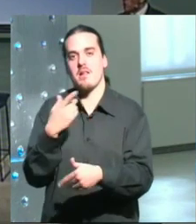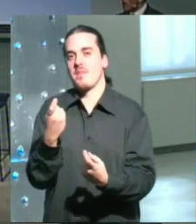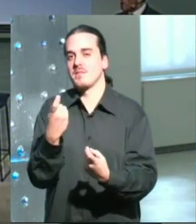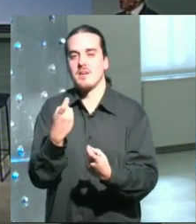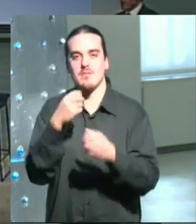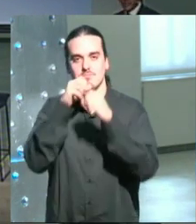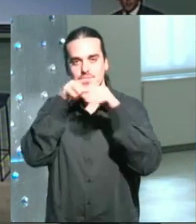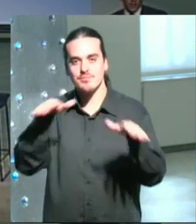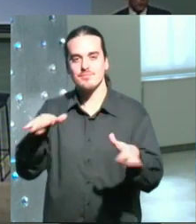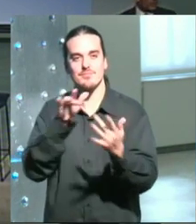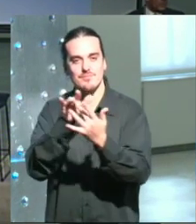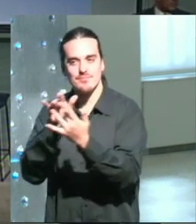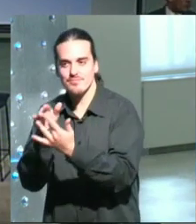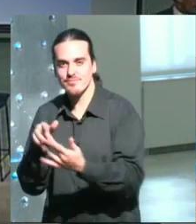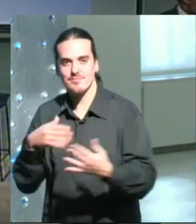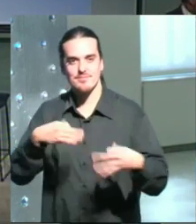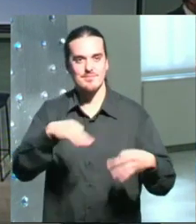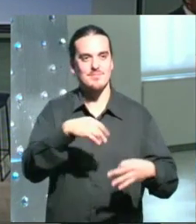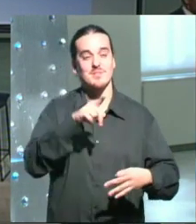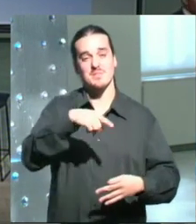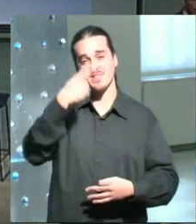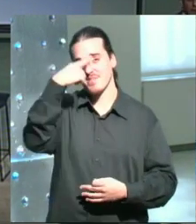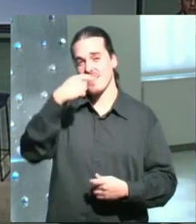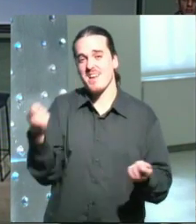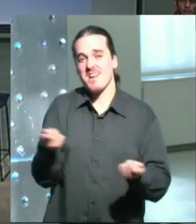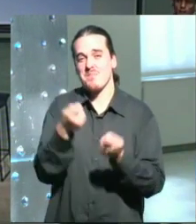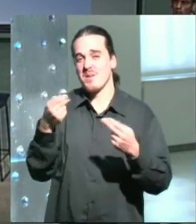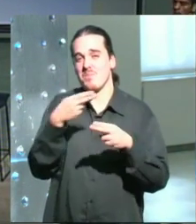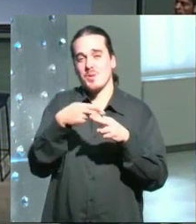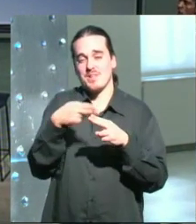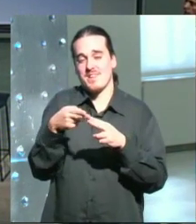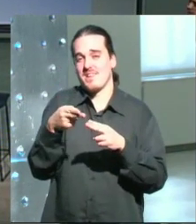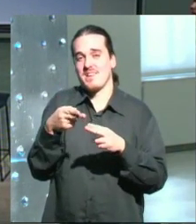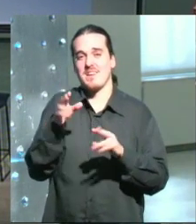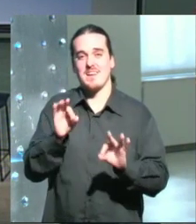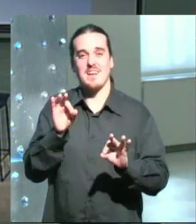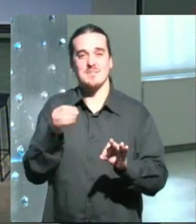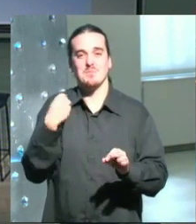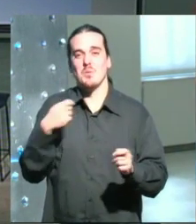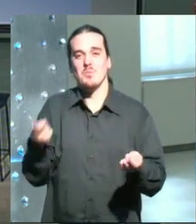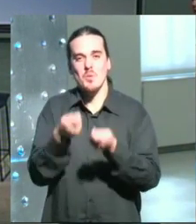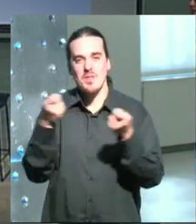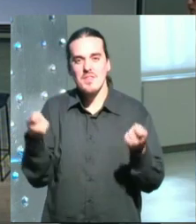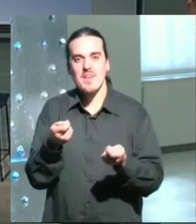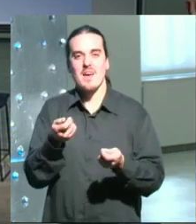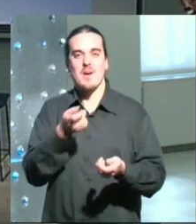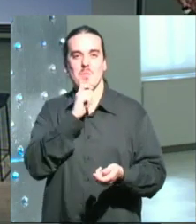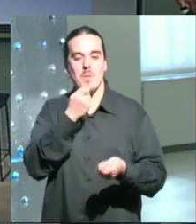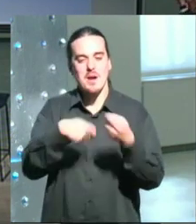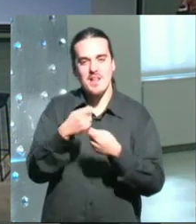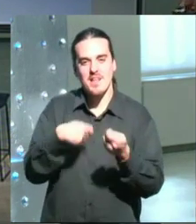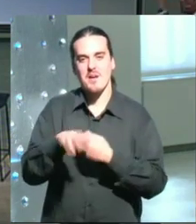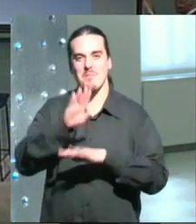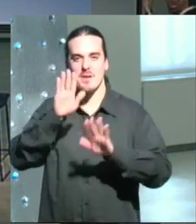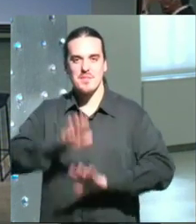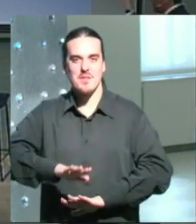en una época donde las campañas políticas desafortunadamente se habían convertido en campañas de publicidad y marketing, donde había una voz y